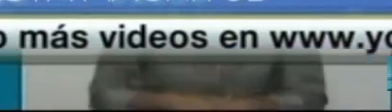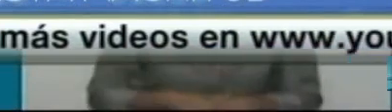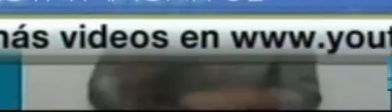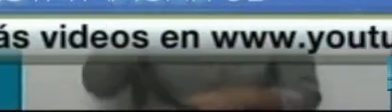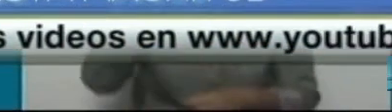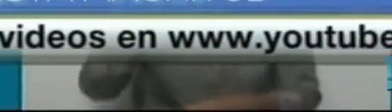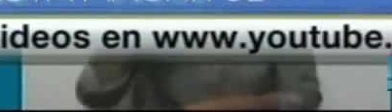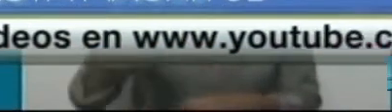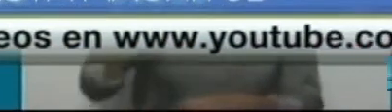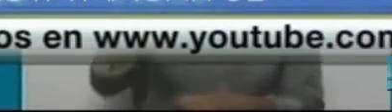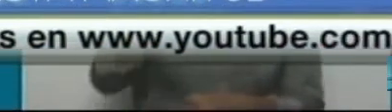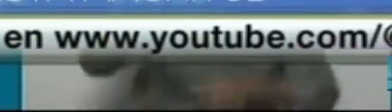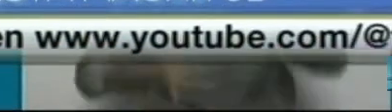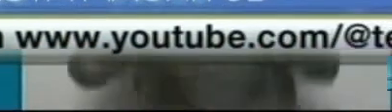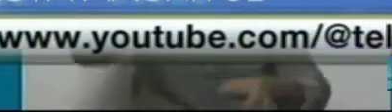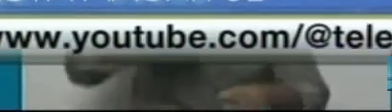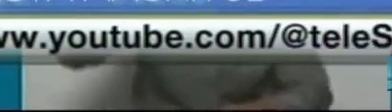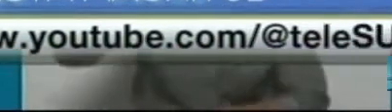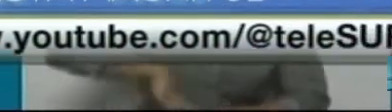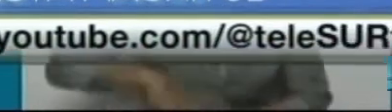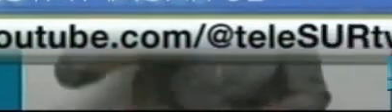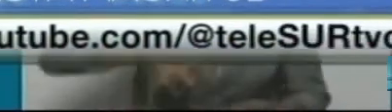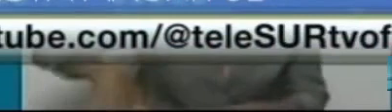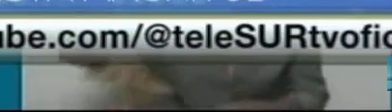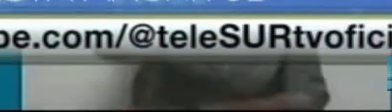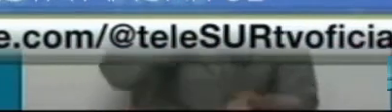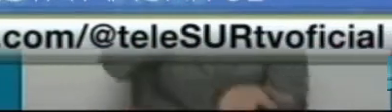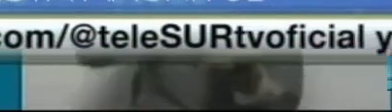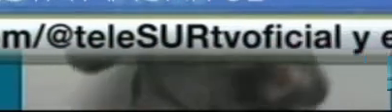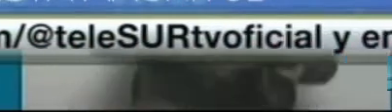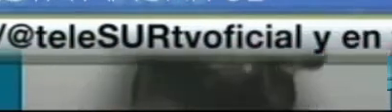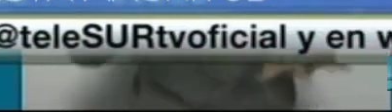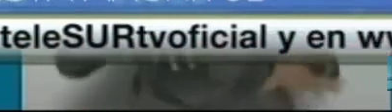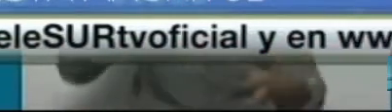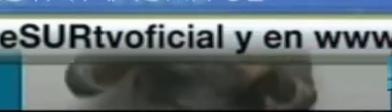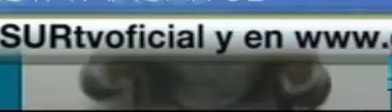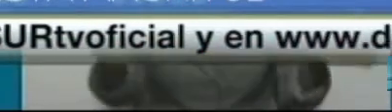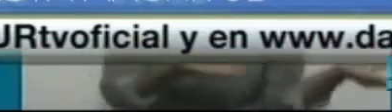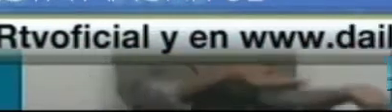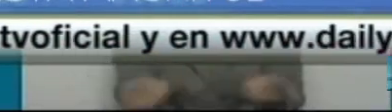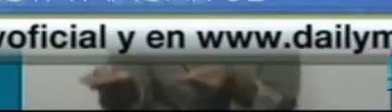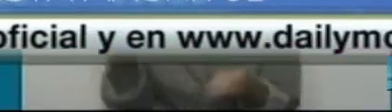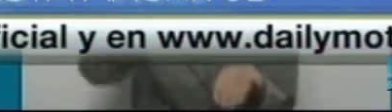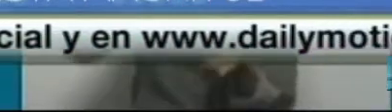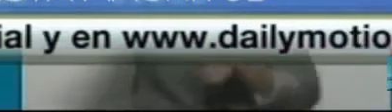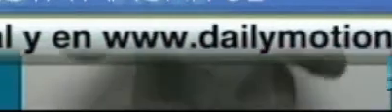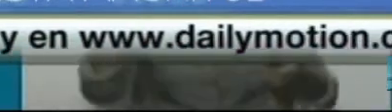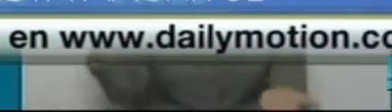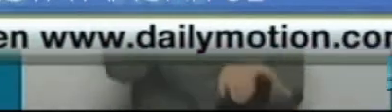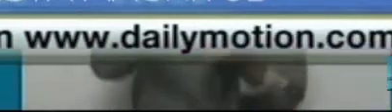políticos, diplomáticos, jurídicos, históricos, territoriales a nuestro pueblo para que